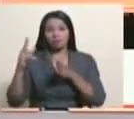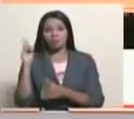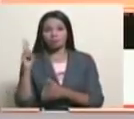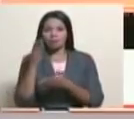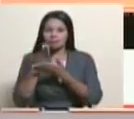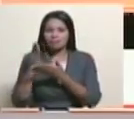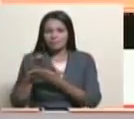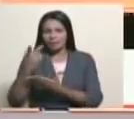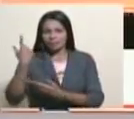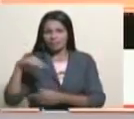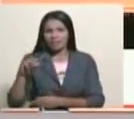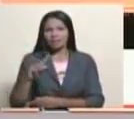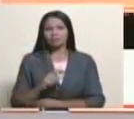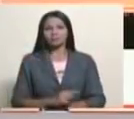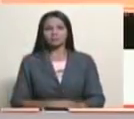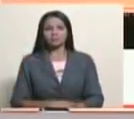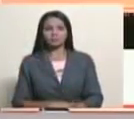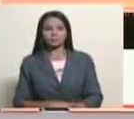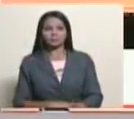existe.